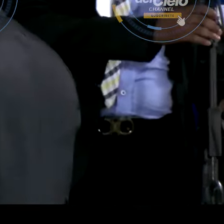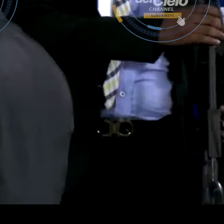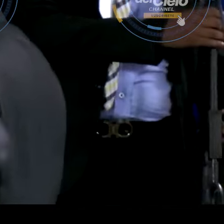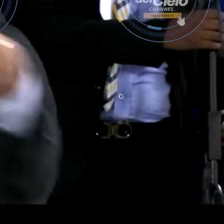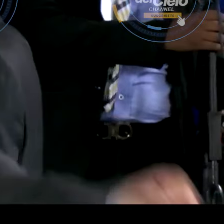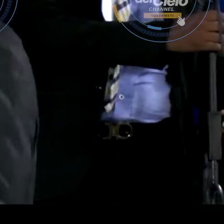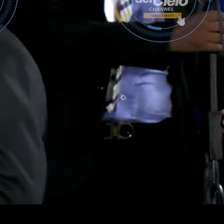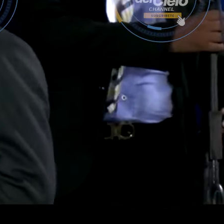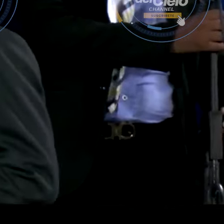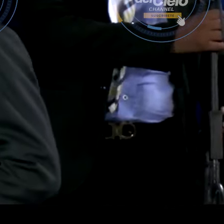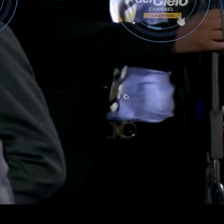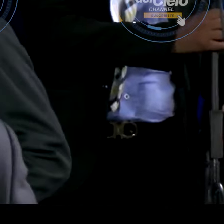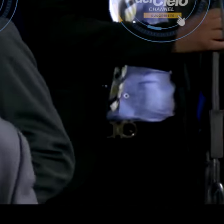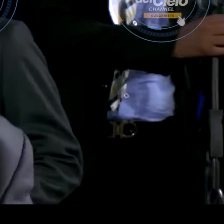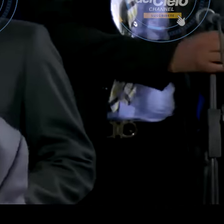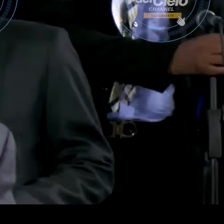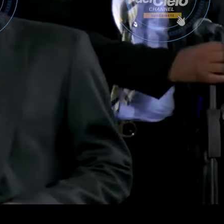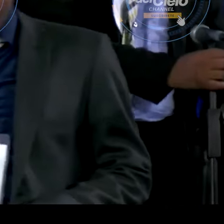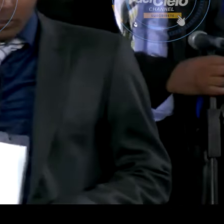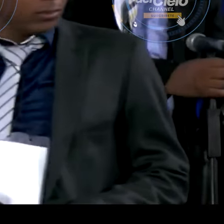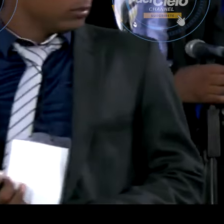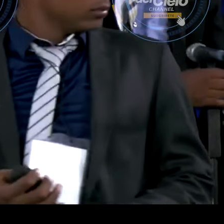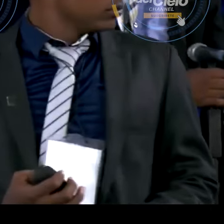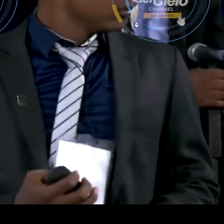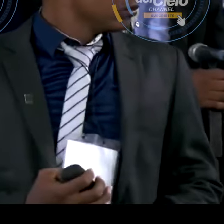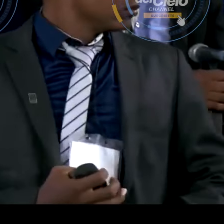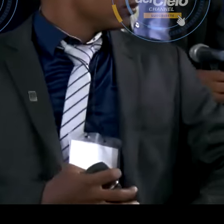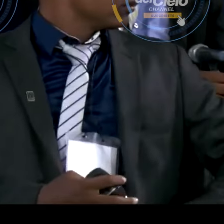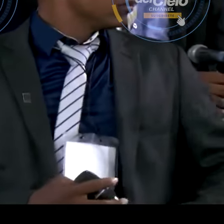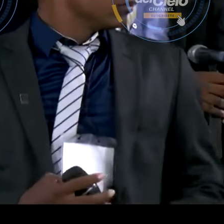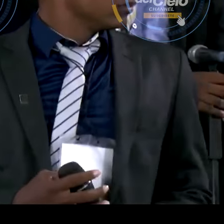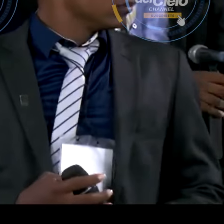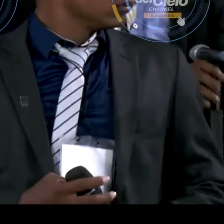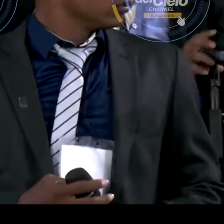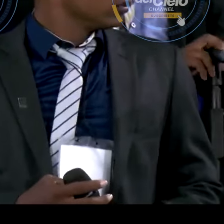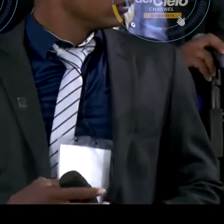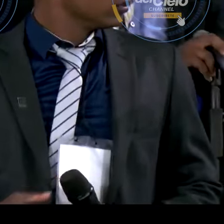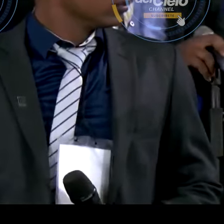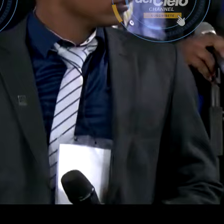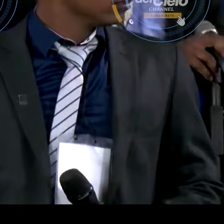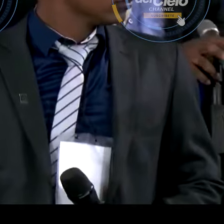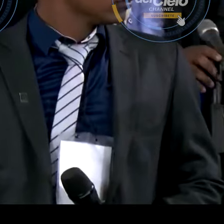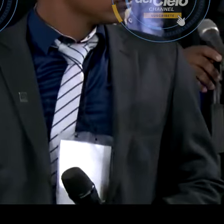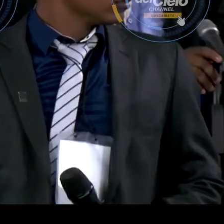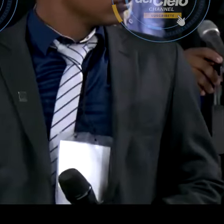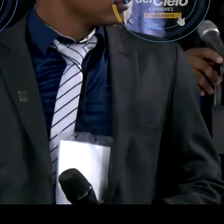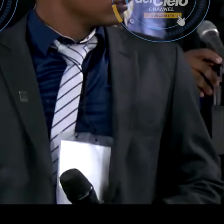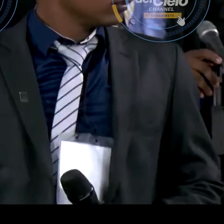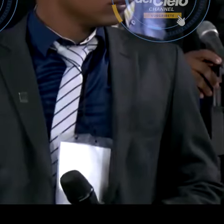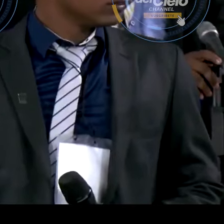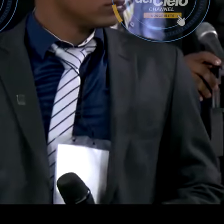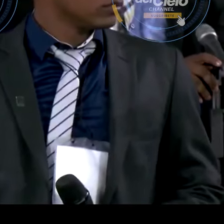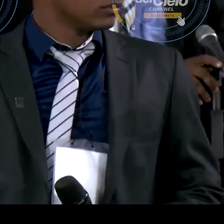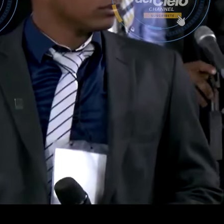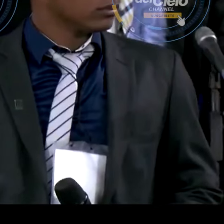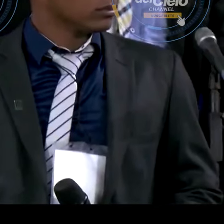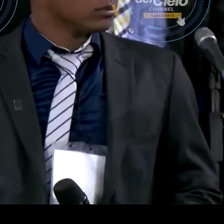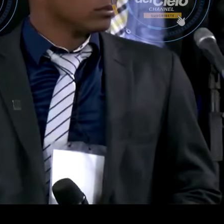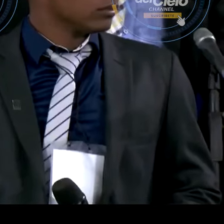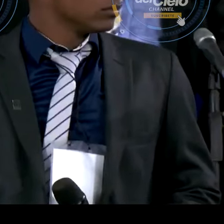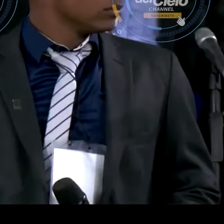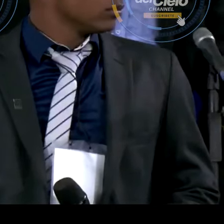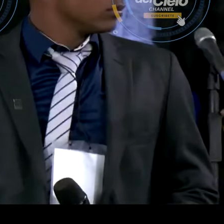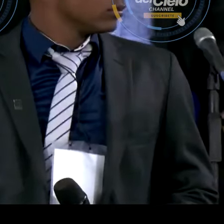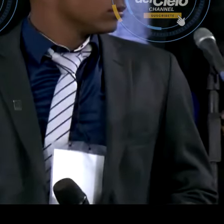Señor: gracias, Dios y Padre celestial. Te damos muchas gracias esta noche,